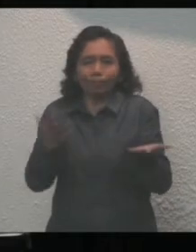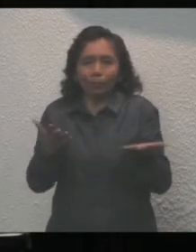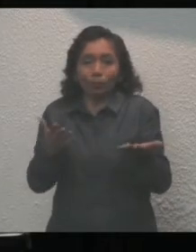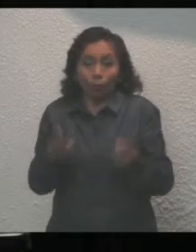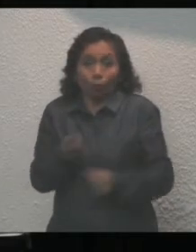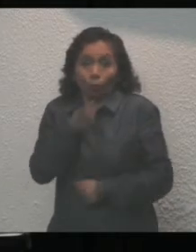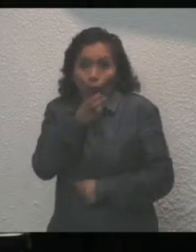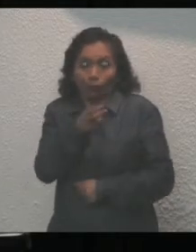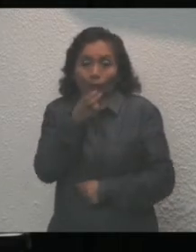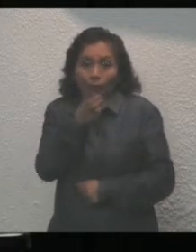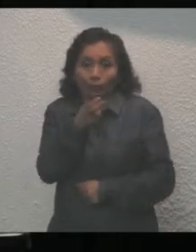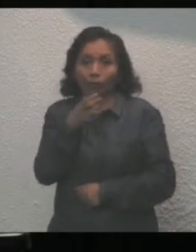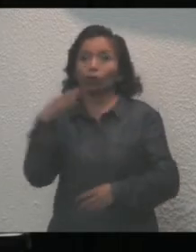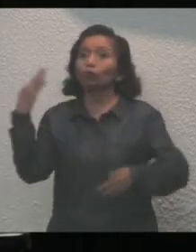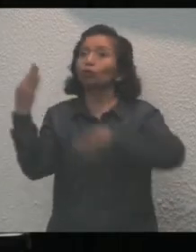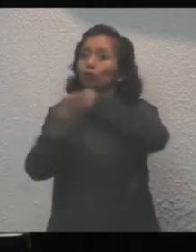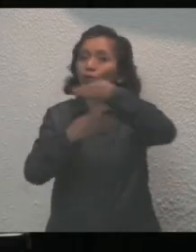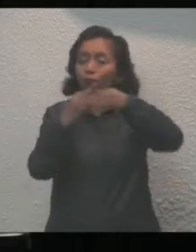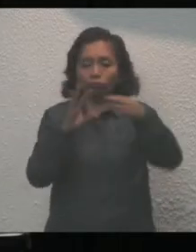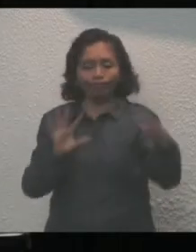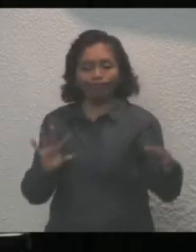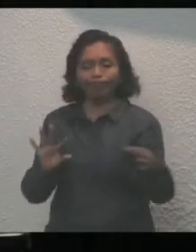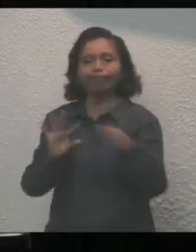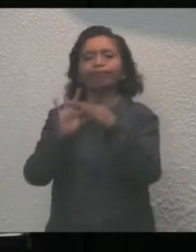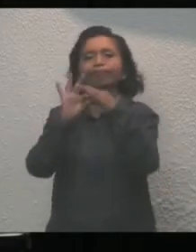por el cual todos debemos de estar unidos.